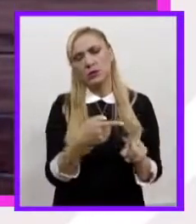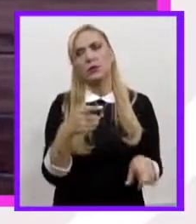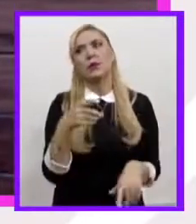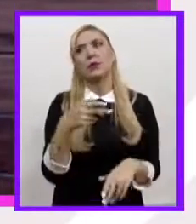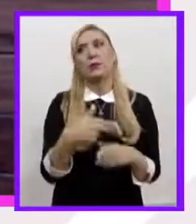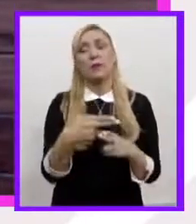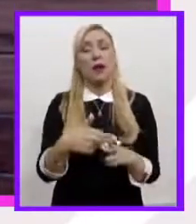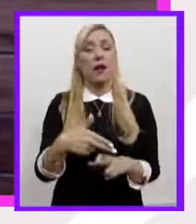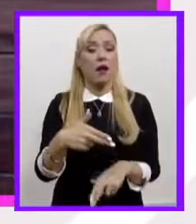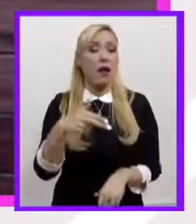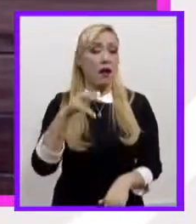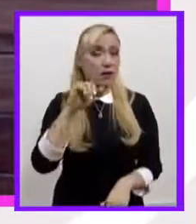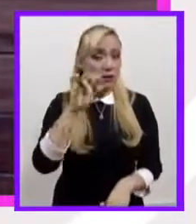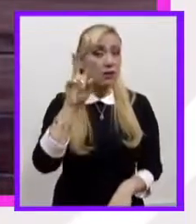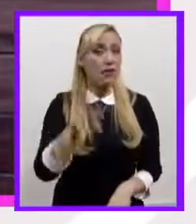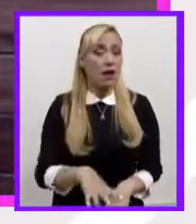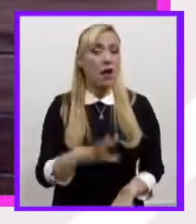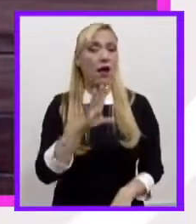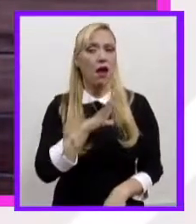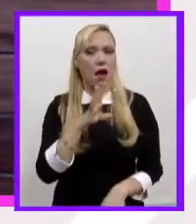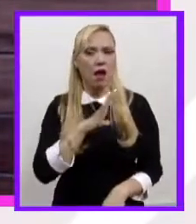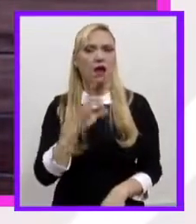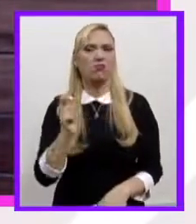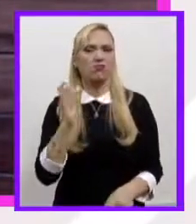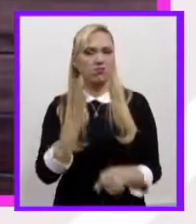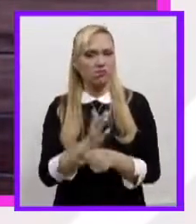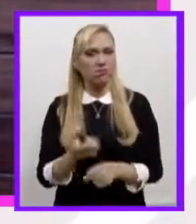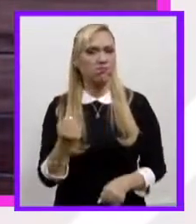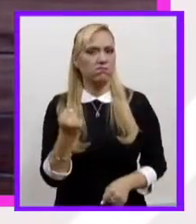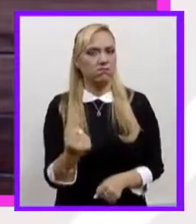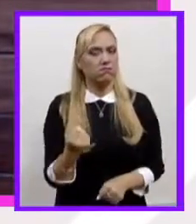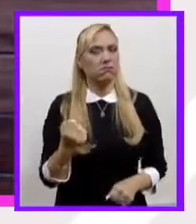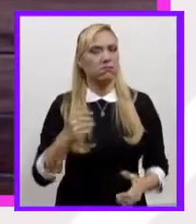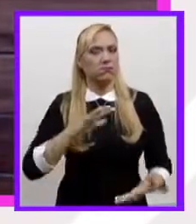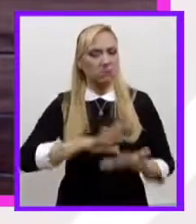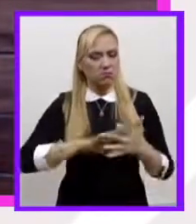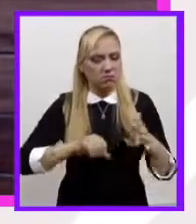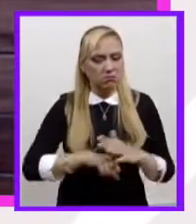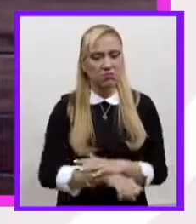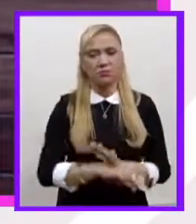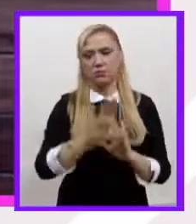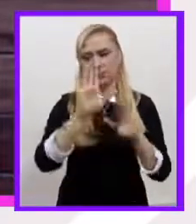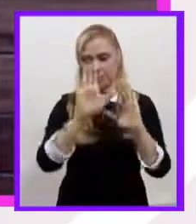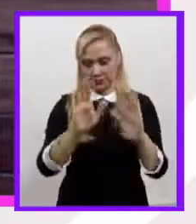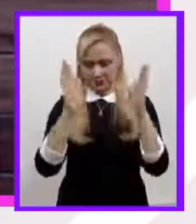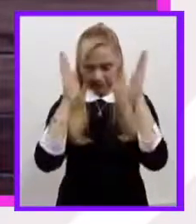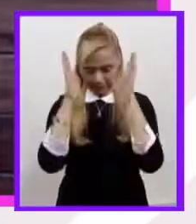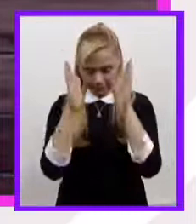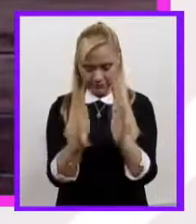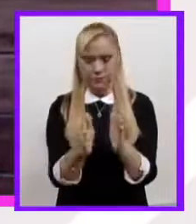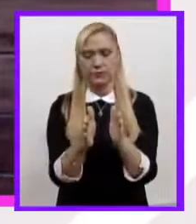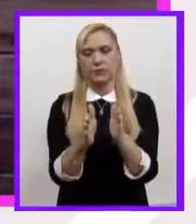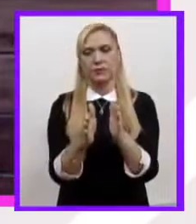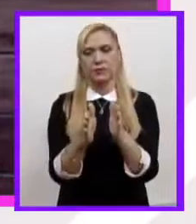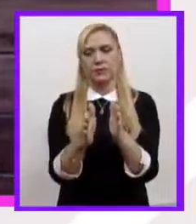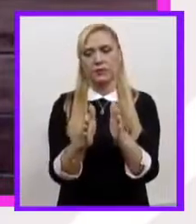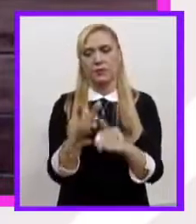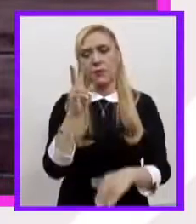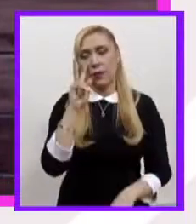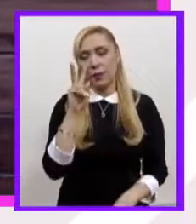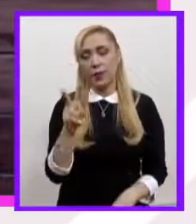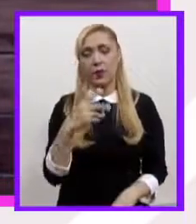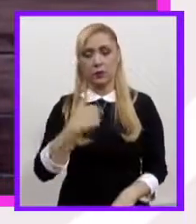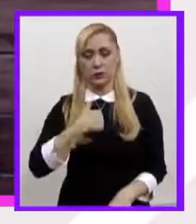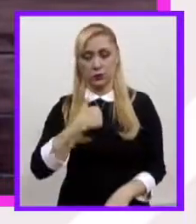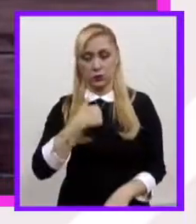incluso hay subjetividades punitivas, ¿no? Entonces voy a restringirme solamente a que la crítica, sobre todo en la que yo